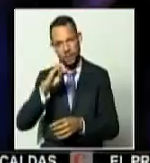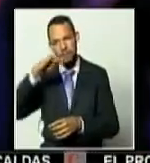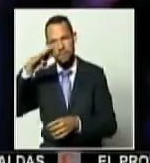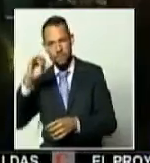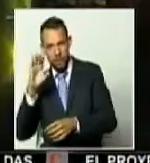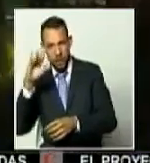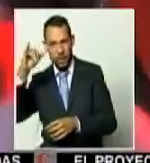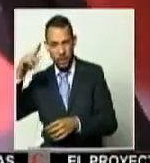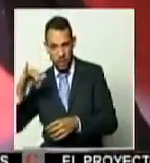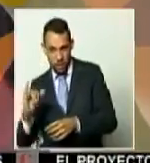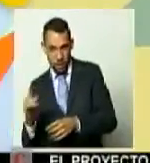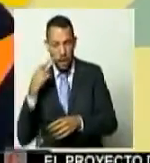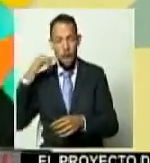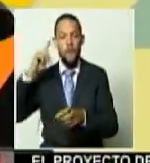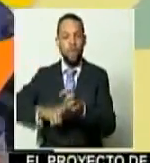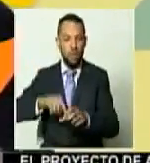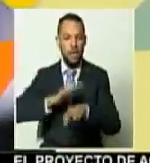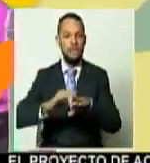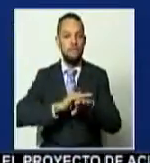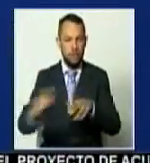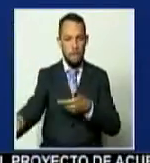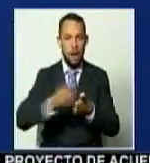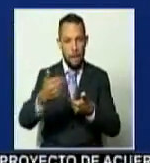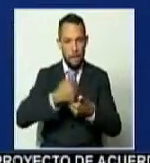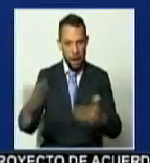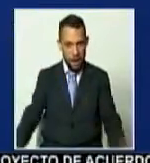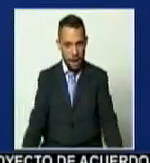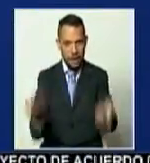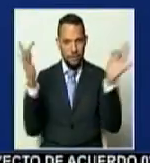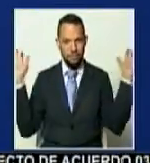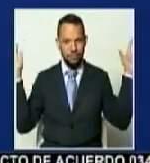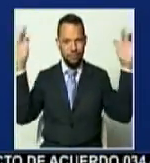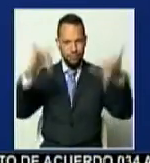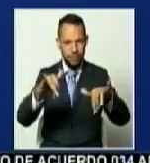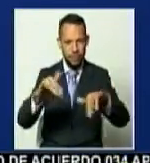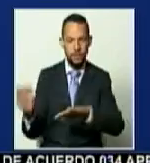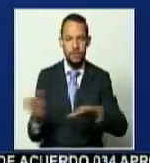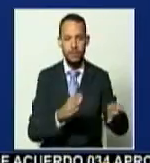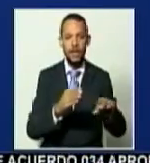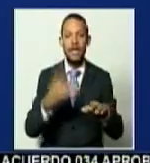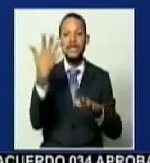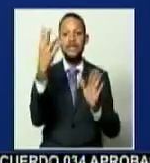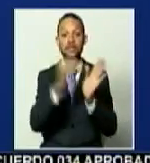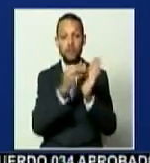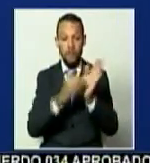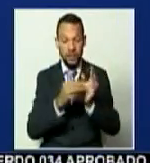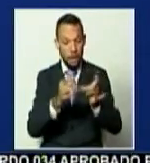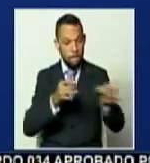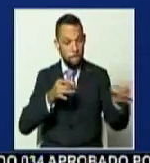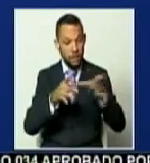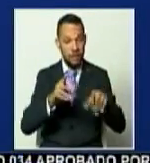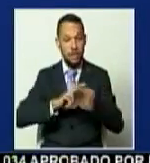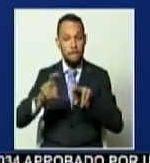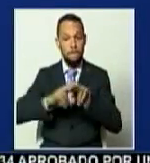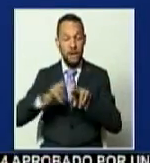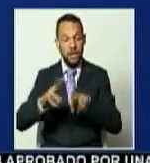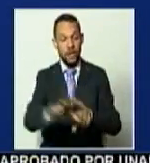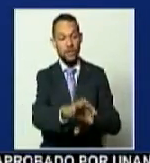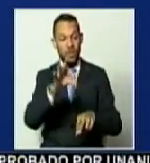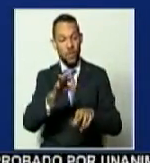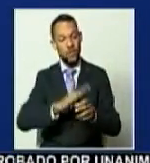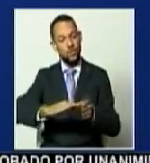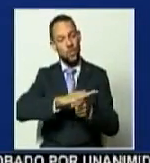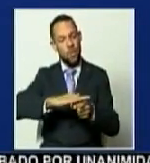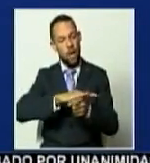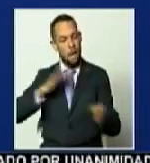invitación es para que no se la pierda. Esta es la quinta oportunidad digamos, ha sido escogido Manizales